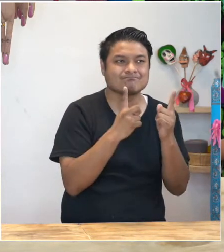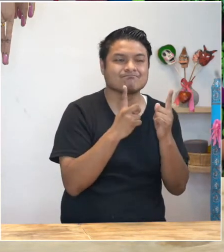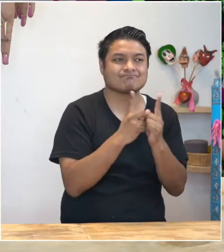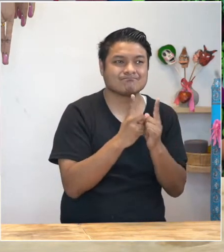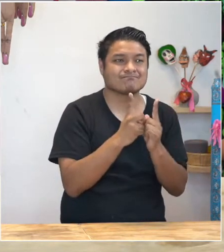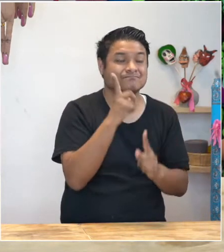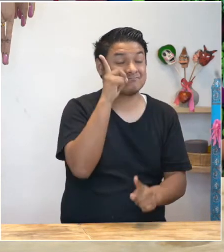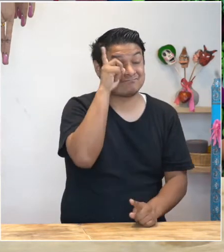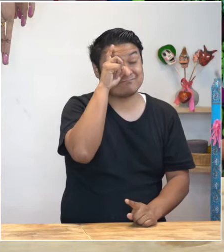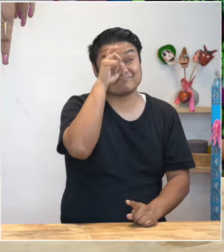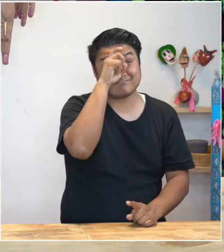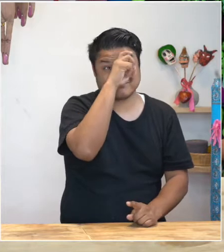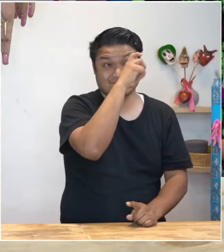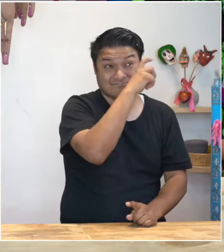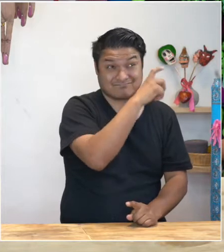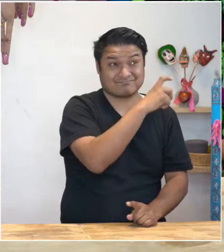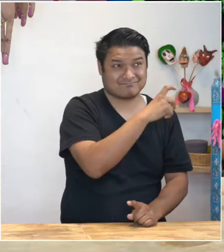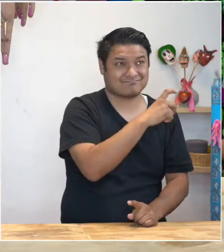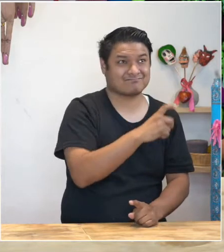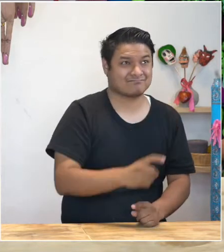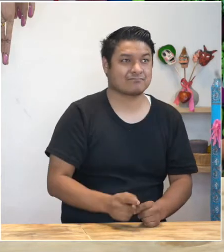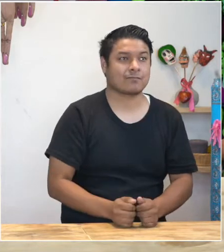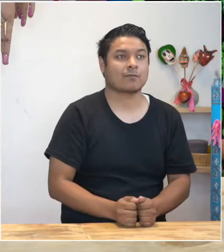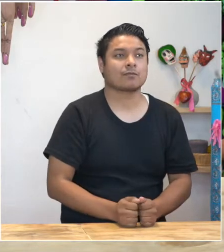no iniciamos, por los niños pequeños no iniciamos